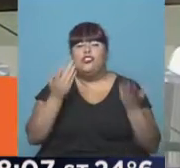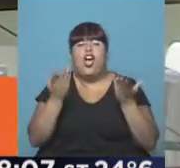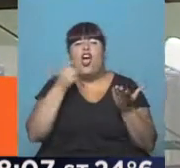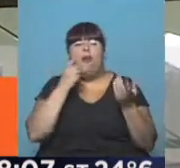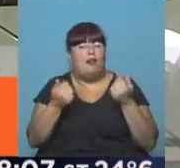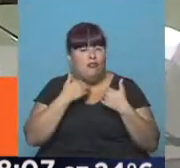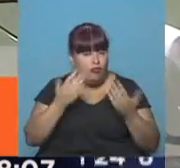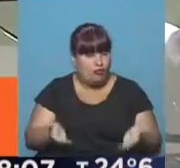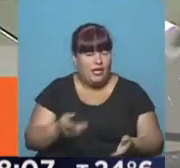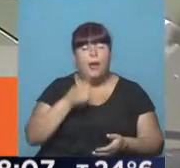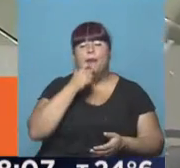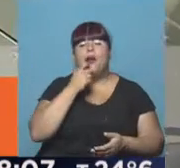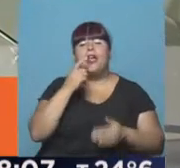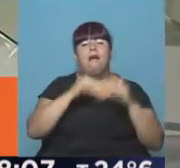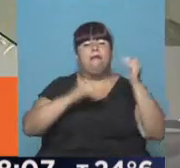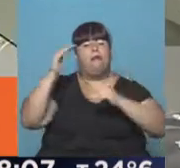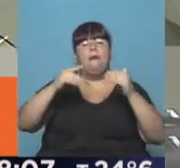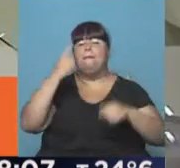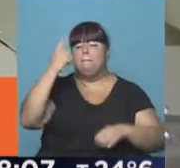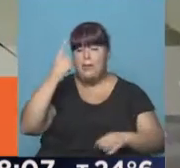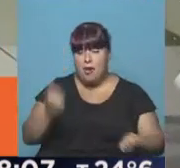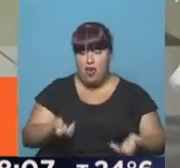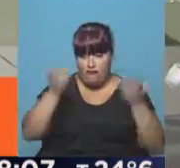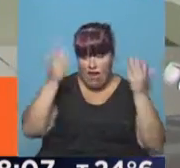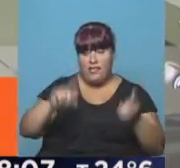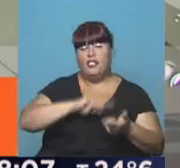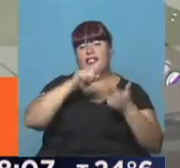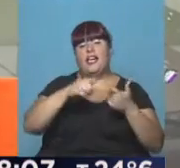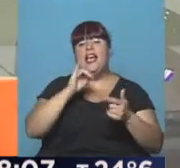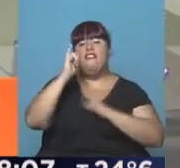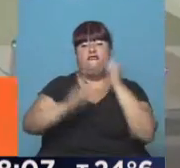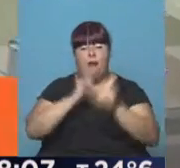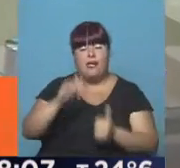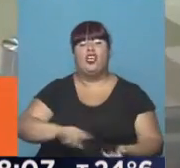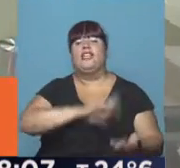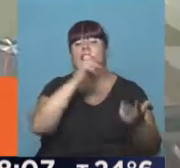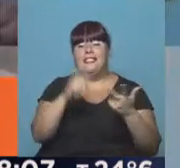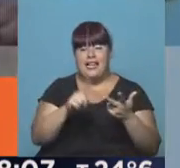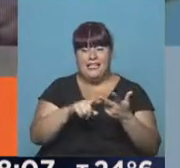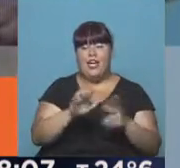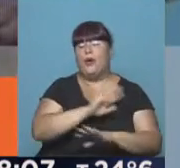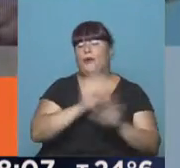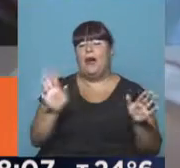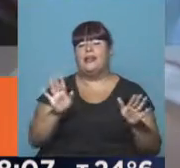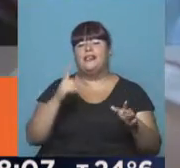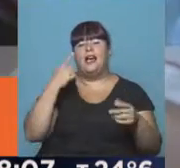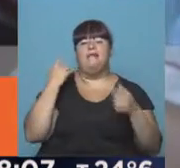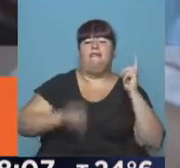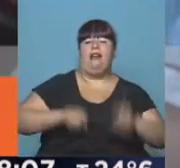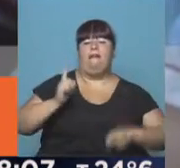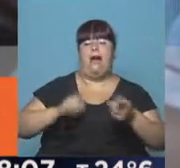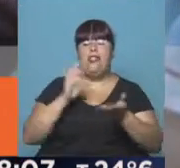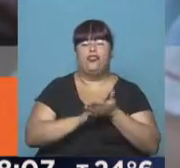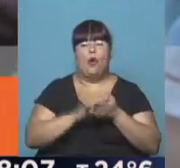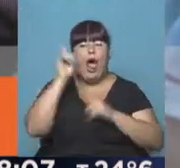sería si ponemos una escala sería primero la inflación segundo la información y tercero que no haya posiciones dominantes en